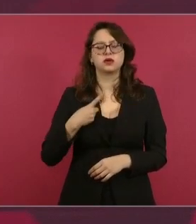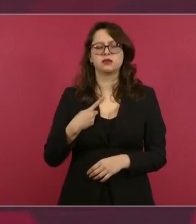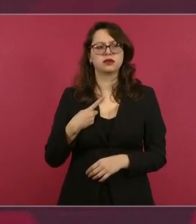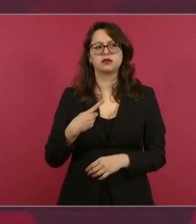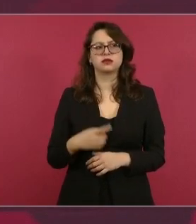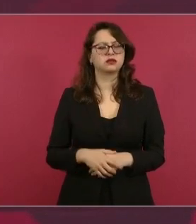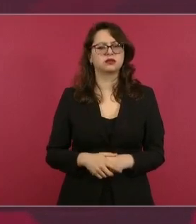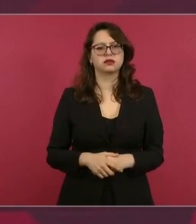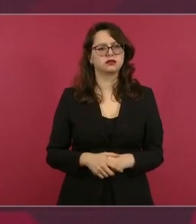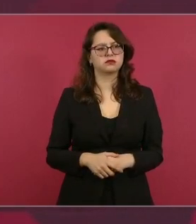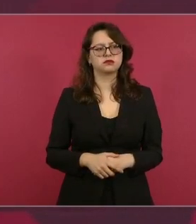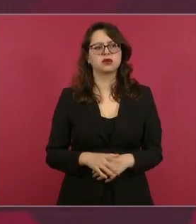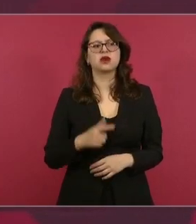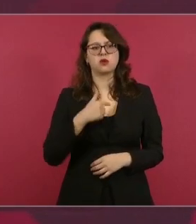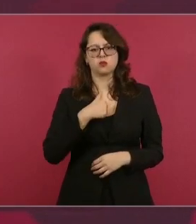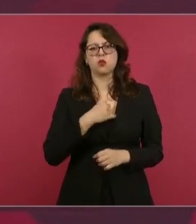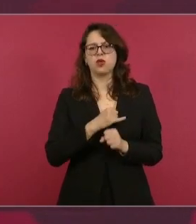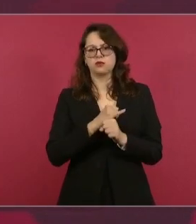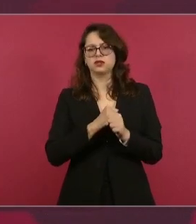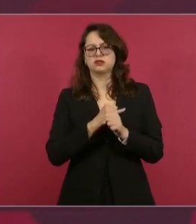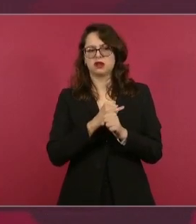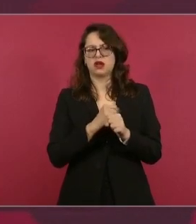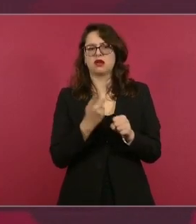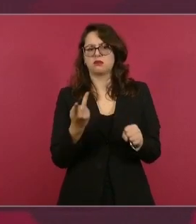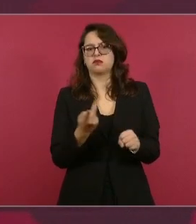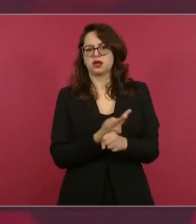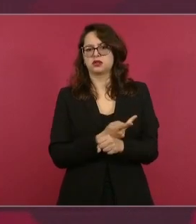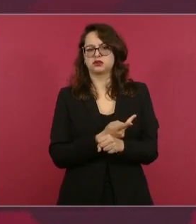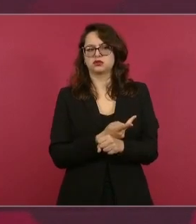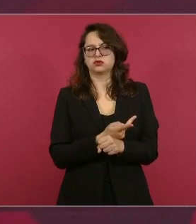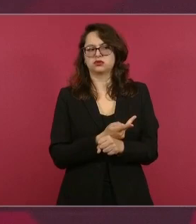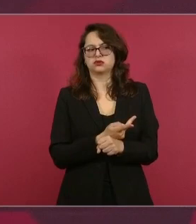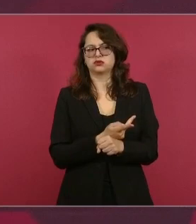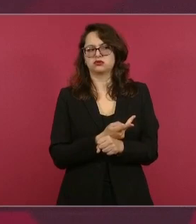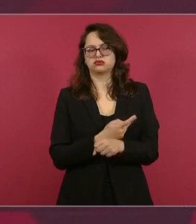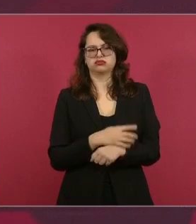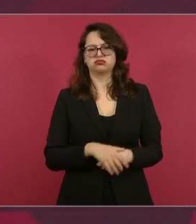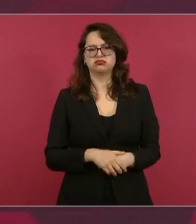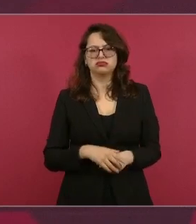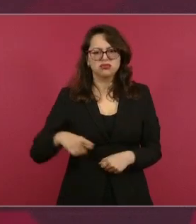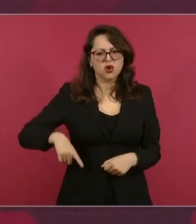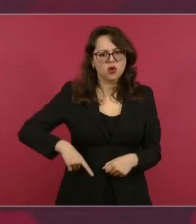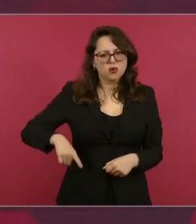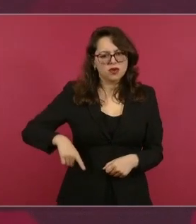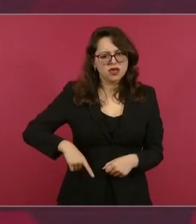Vamos a hacer una investigación, pero no pueden los servidores públicos